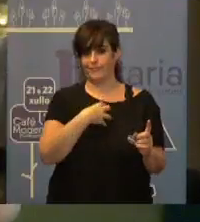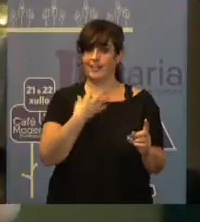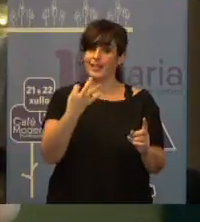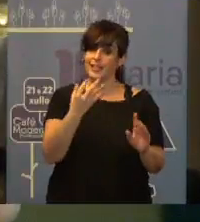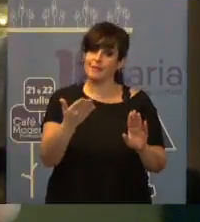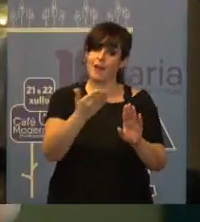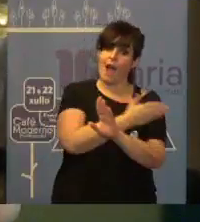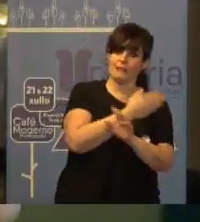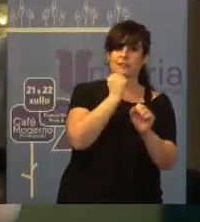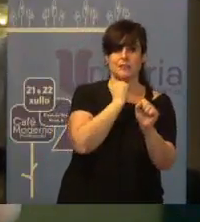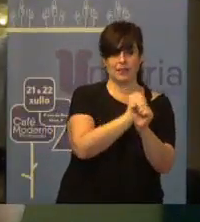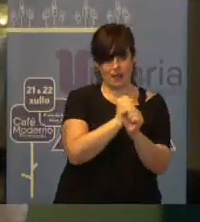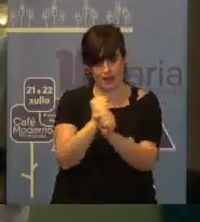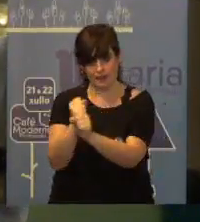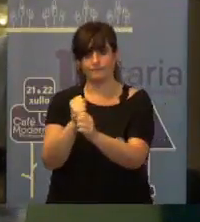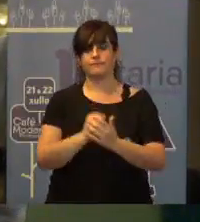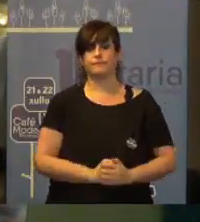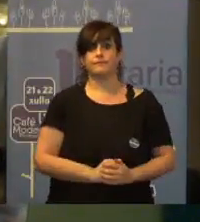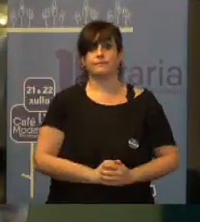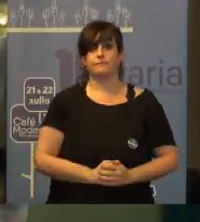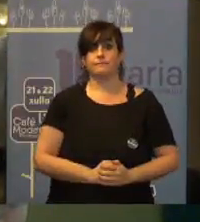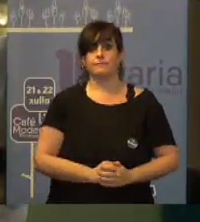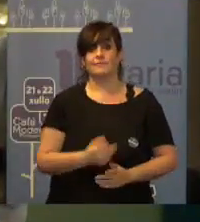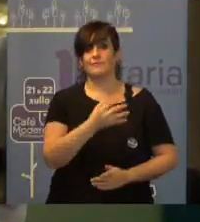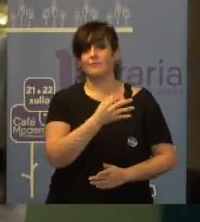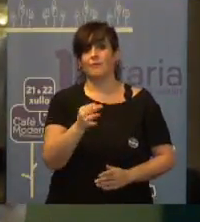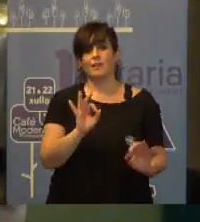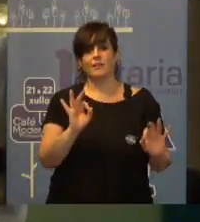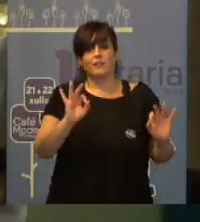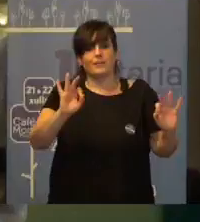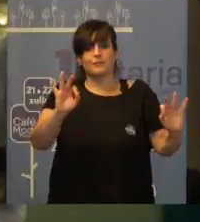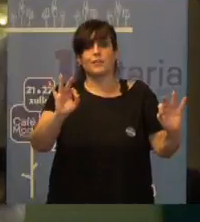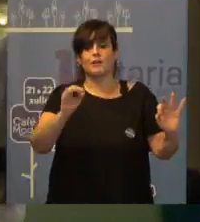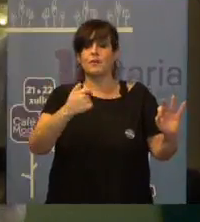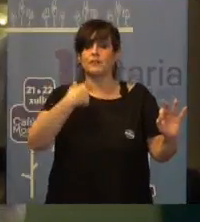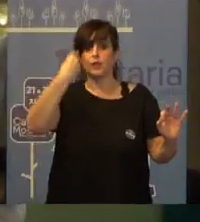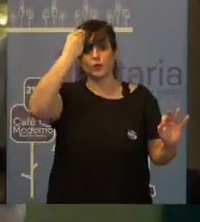o traballo. E, sobre todo, creo que é fundamental